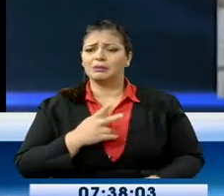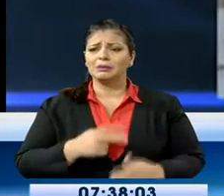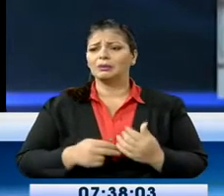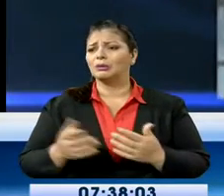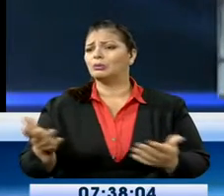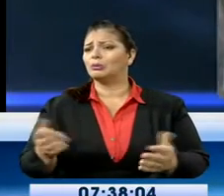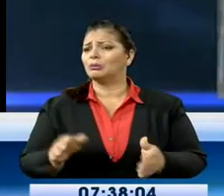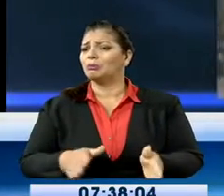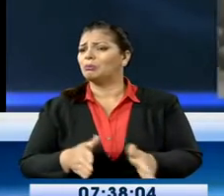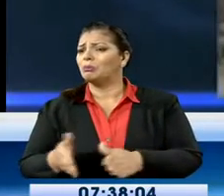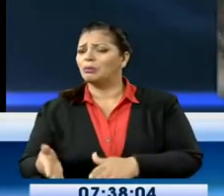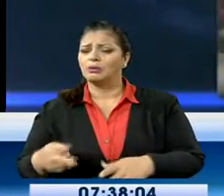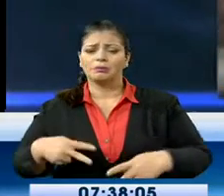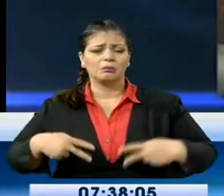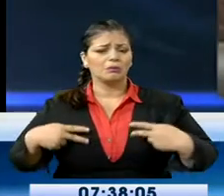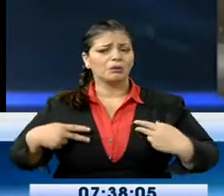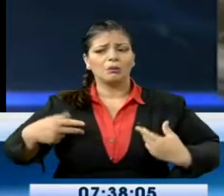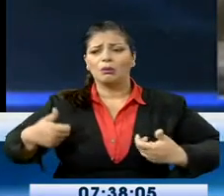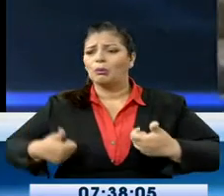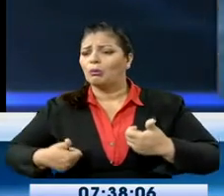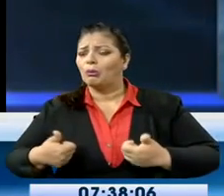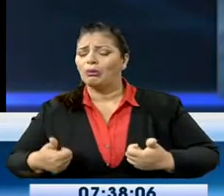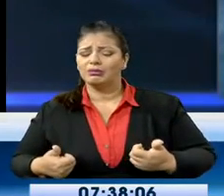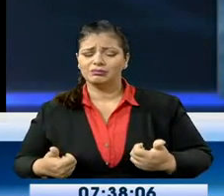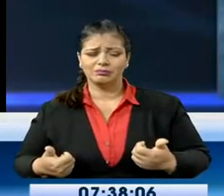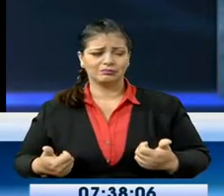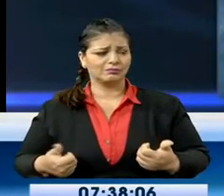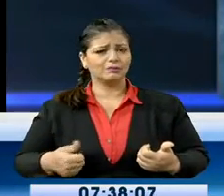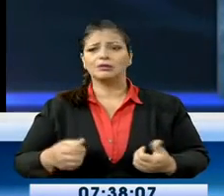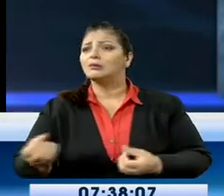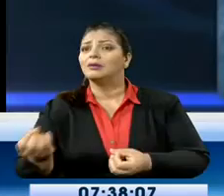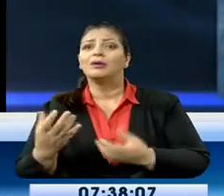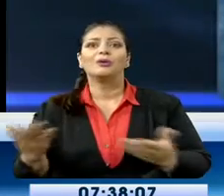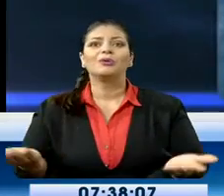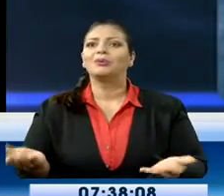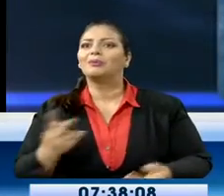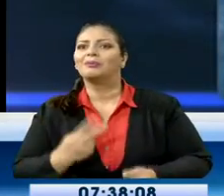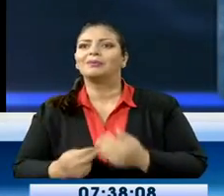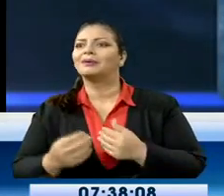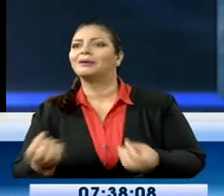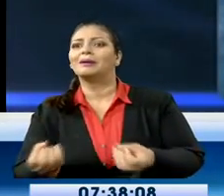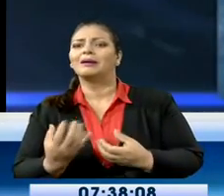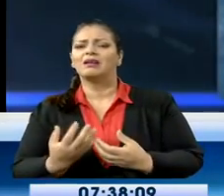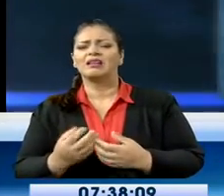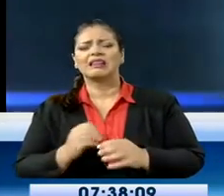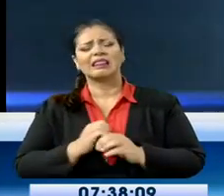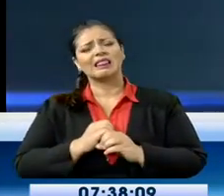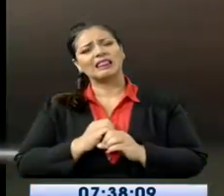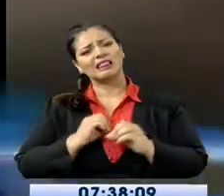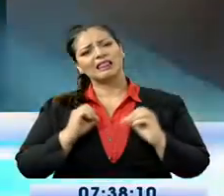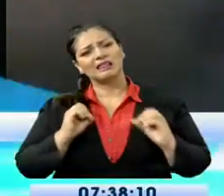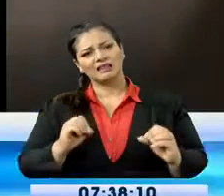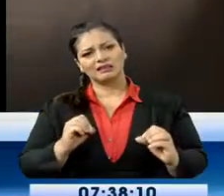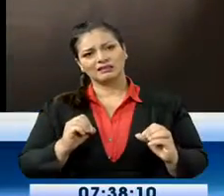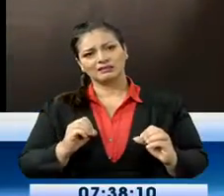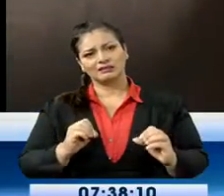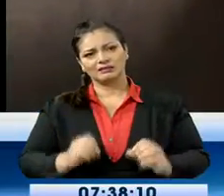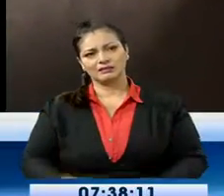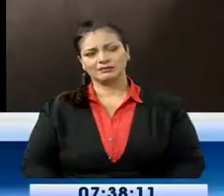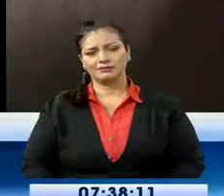no se sabe, a lo mejor porque nadie da razón, nadie dice, no, como dice, no avisan a nadie.